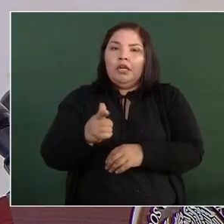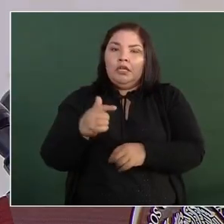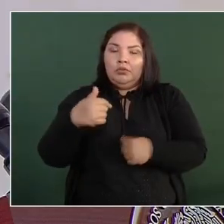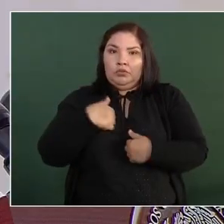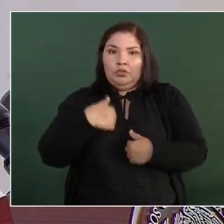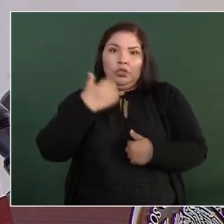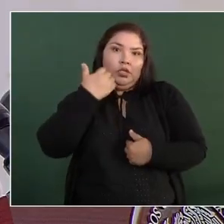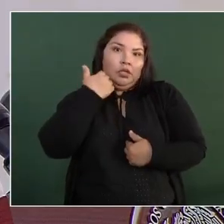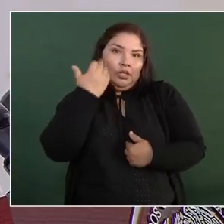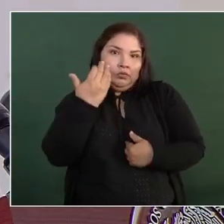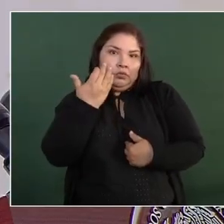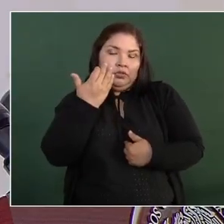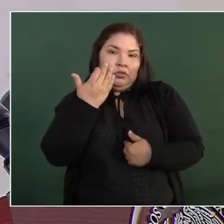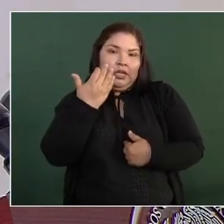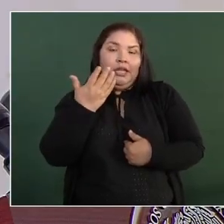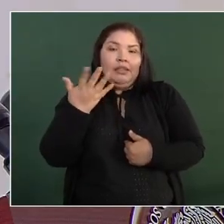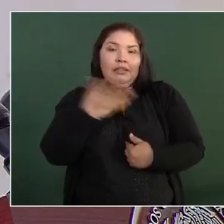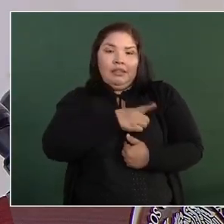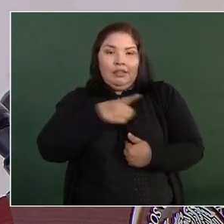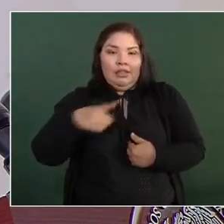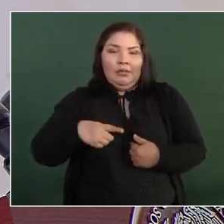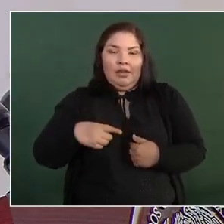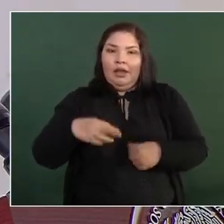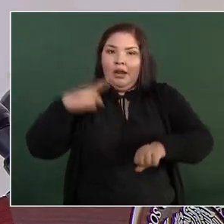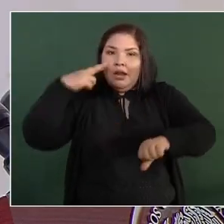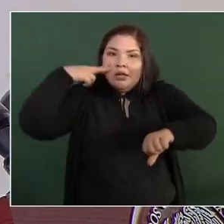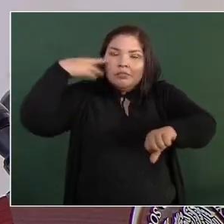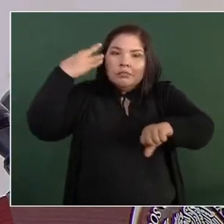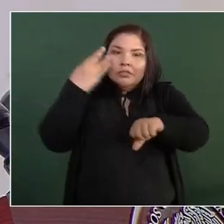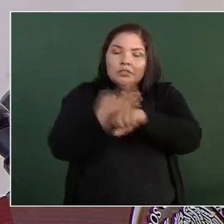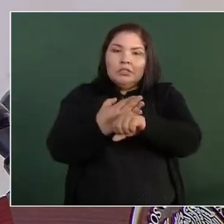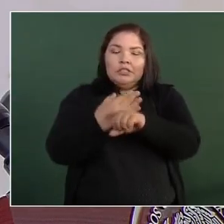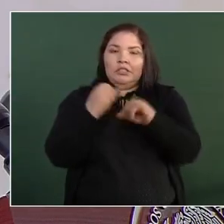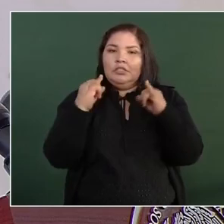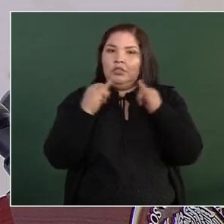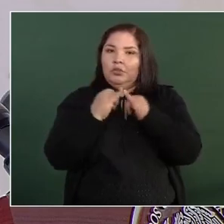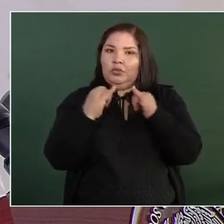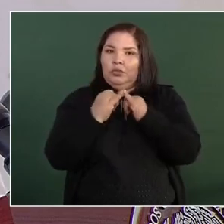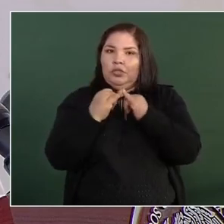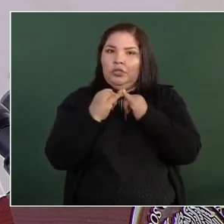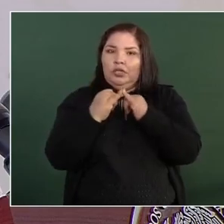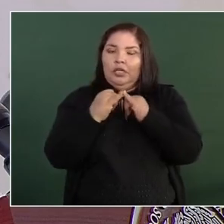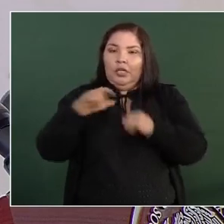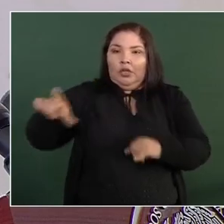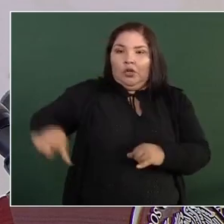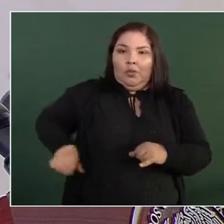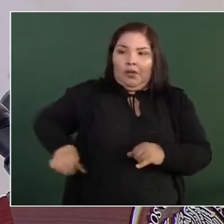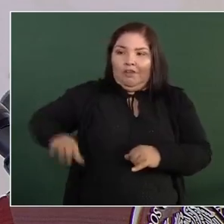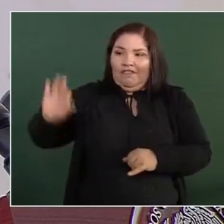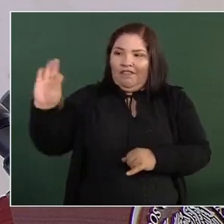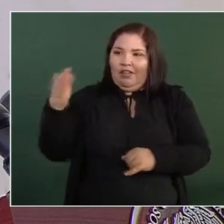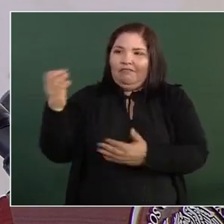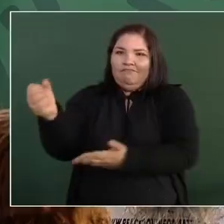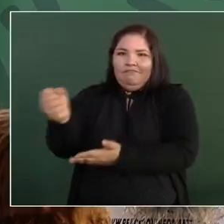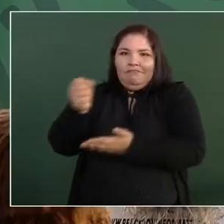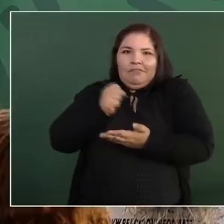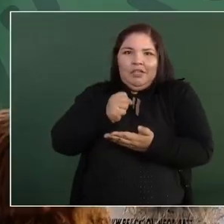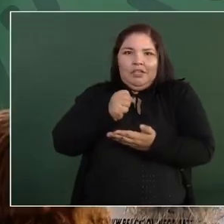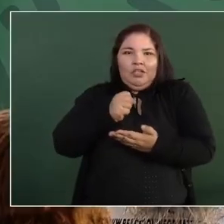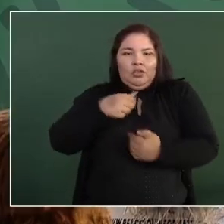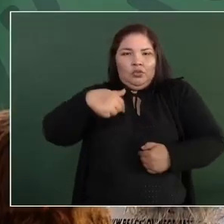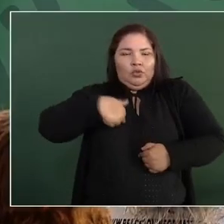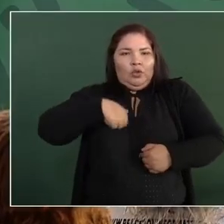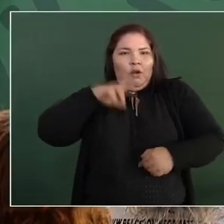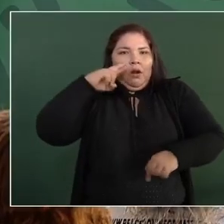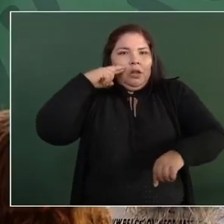haya responsabilidad institucional. Si el gobierno federal nos da, nosotros tenemos que tener la responsabilidad de